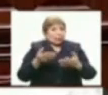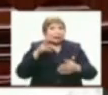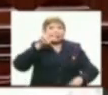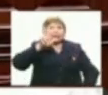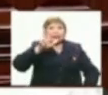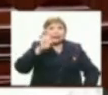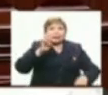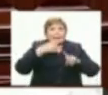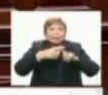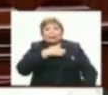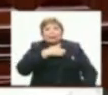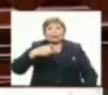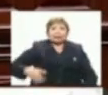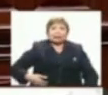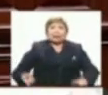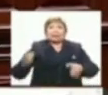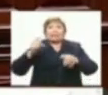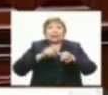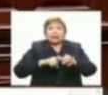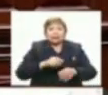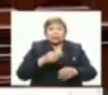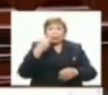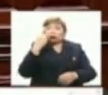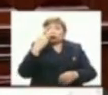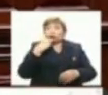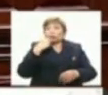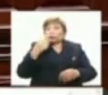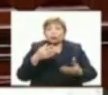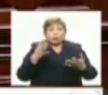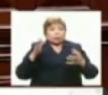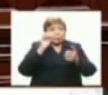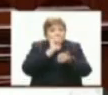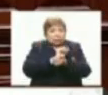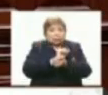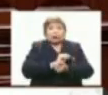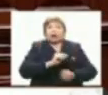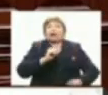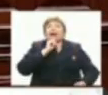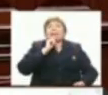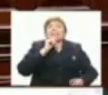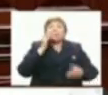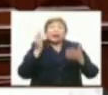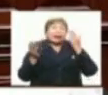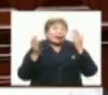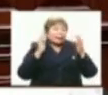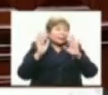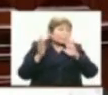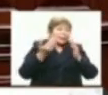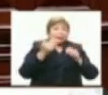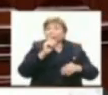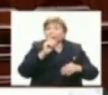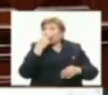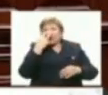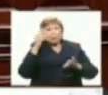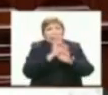3 expresidentes del país implicados. 2 de ellos han sido detenidos, pero paradójicamente no